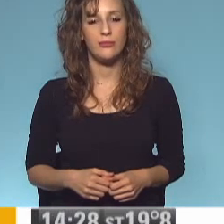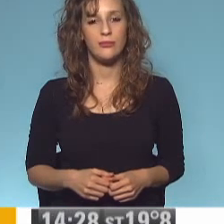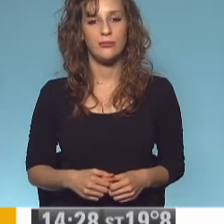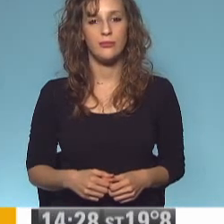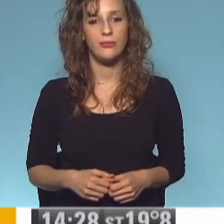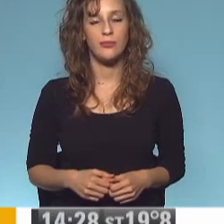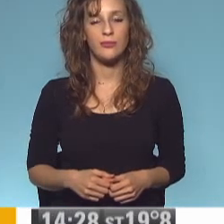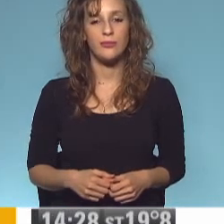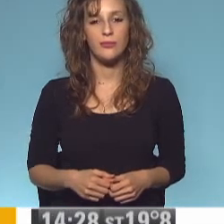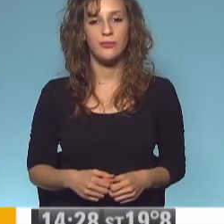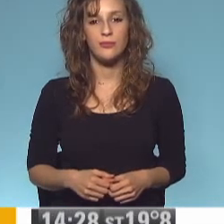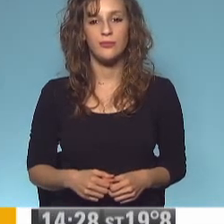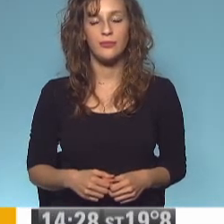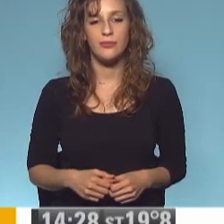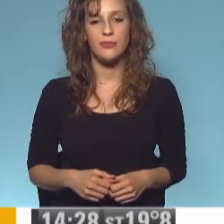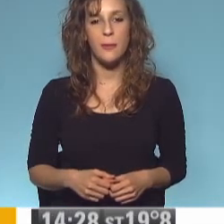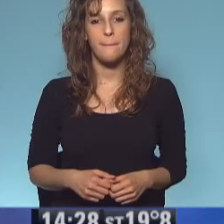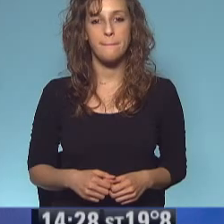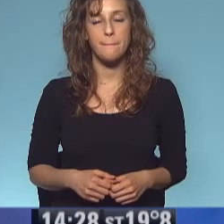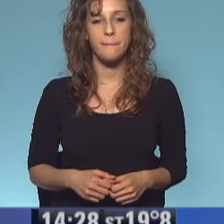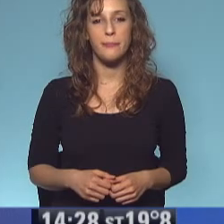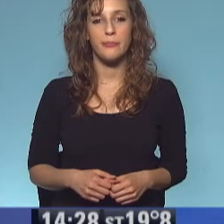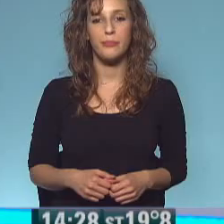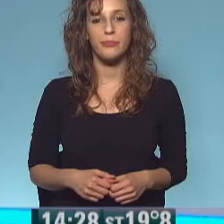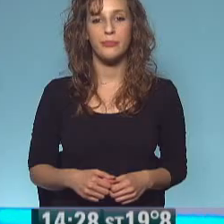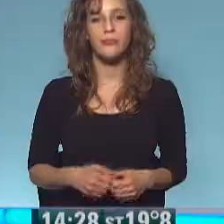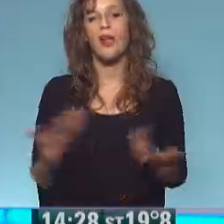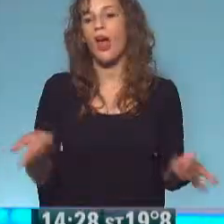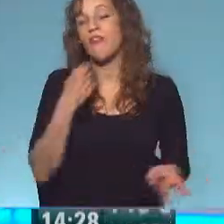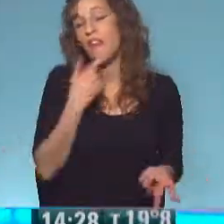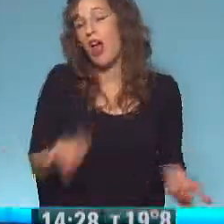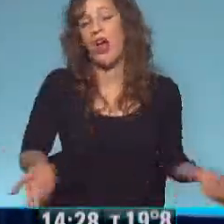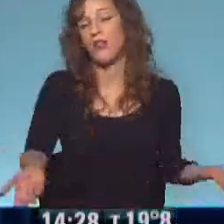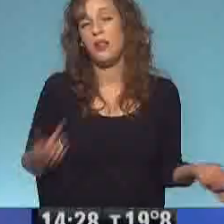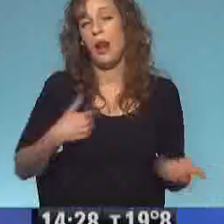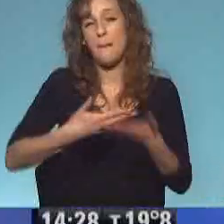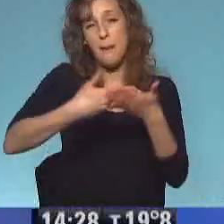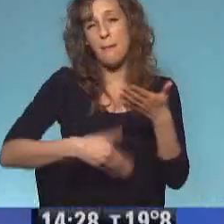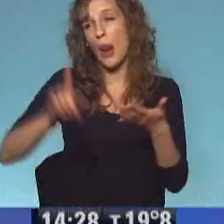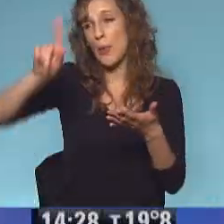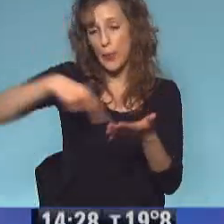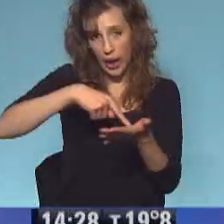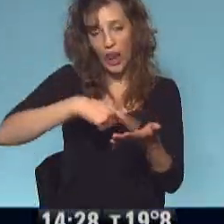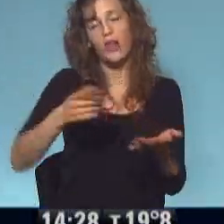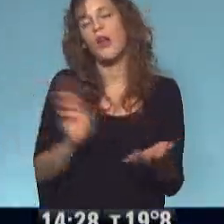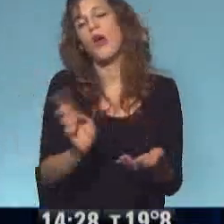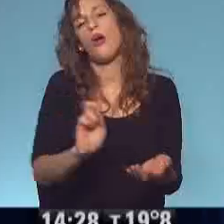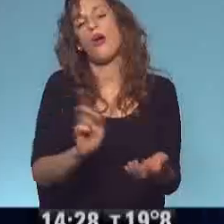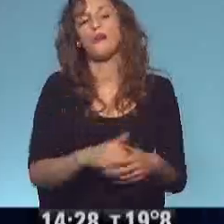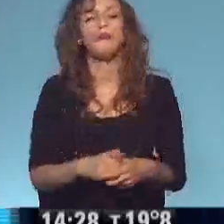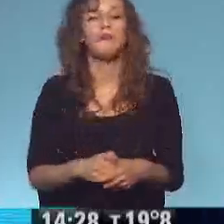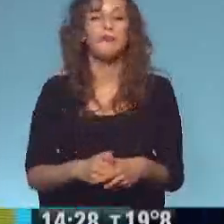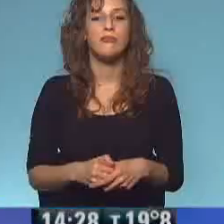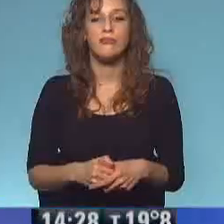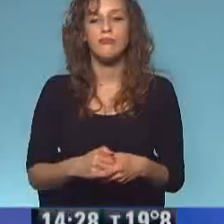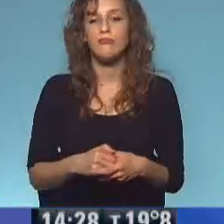es fácil. Es fácil. Bajaron hoy a mi papel. No. ¿Cómo que no? Última hoy. La luna y una nube de algodón bajaron